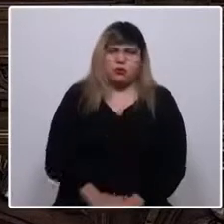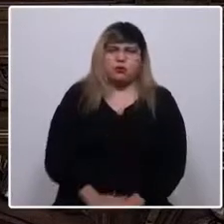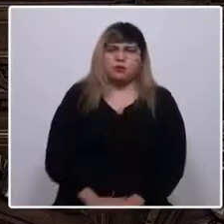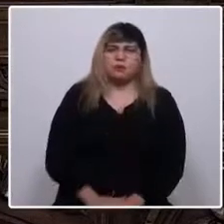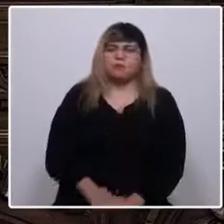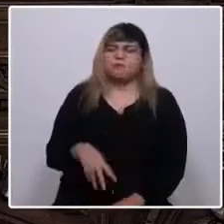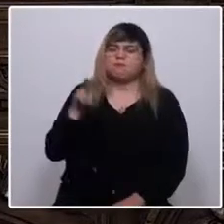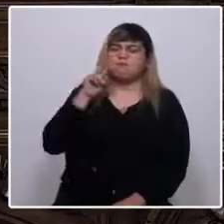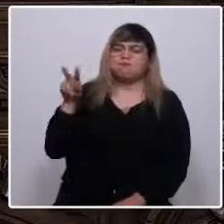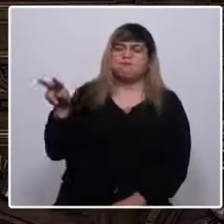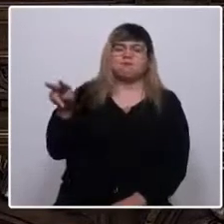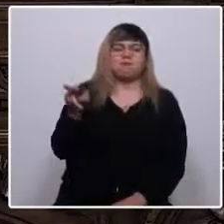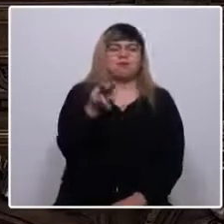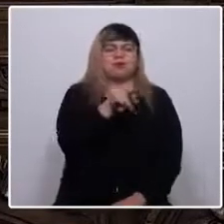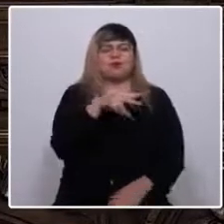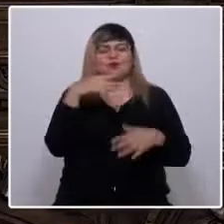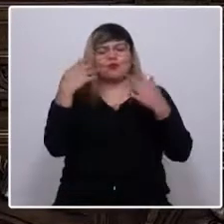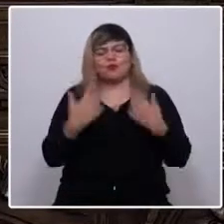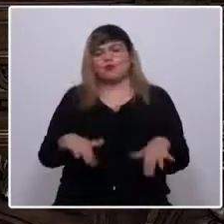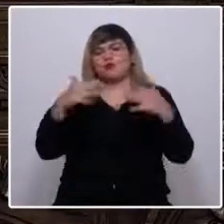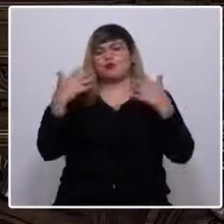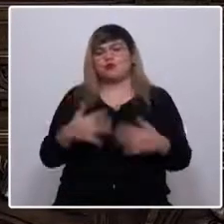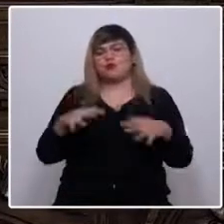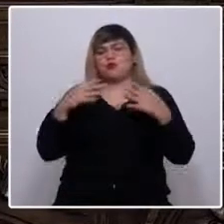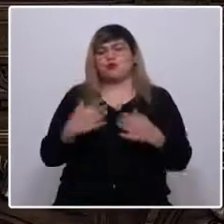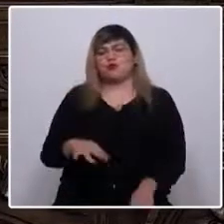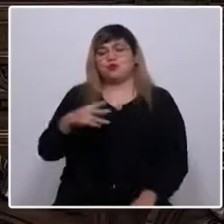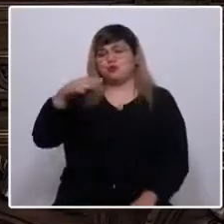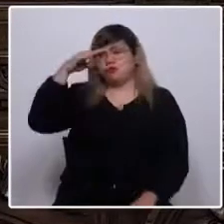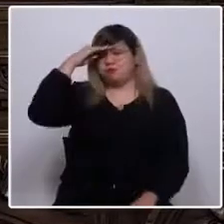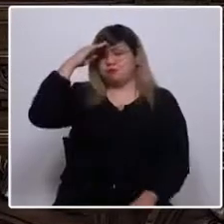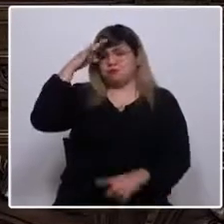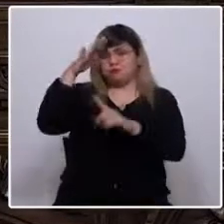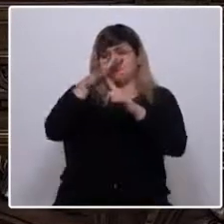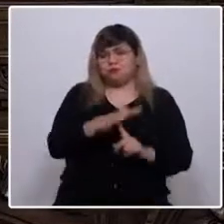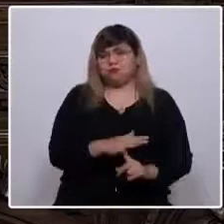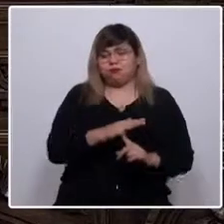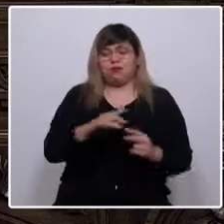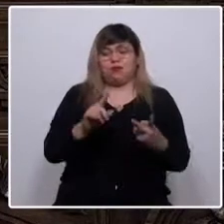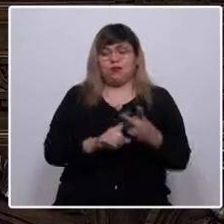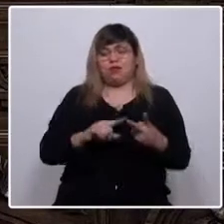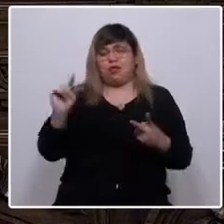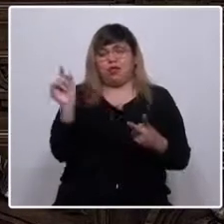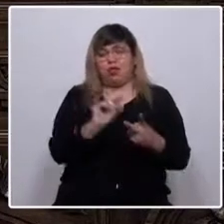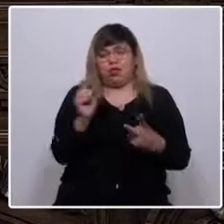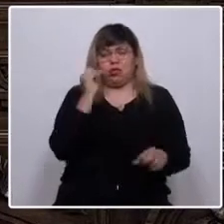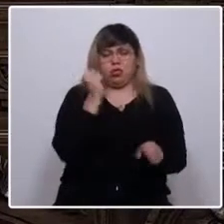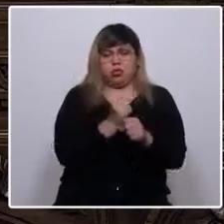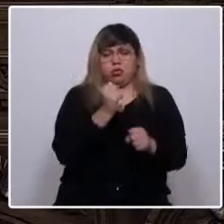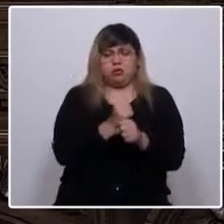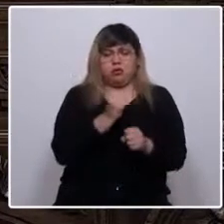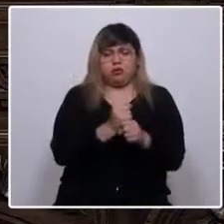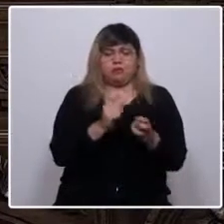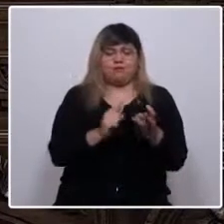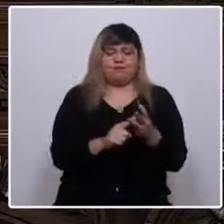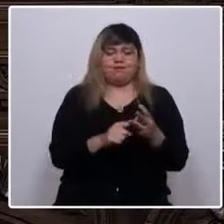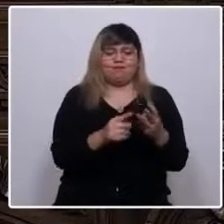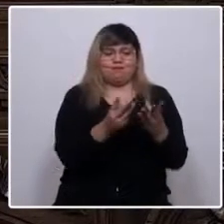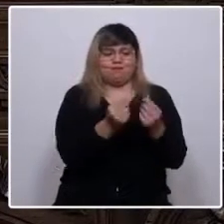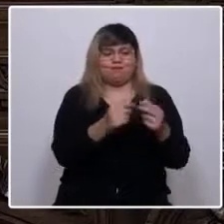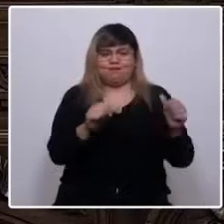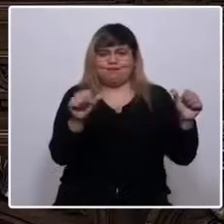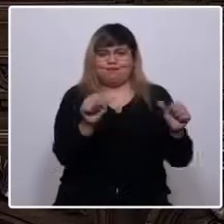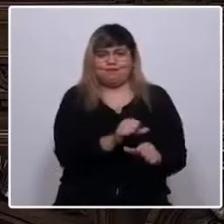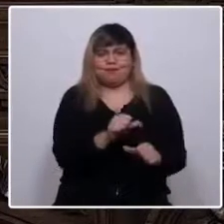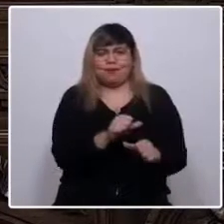discriminación desigualdad precariedad precarización laboral he visto la desigualdad